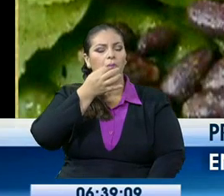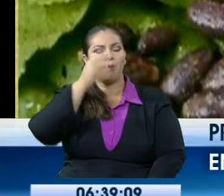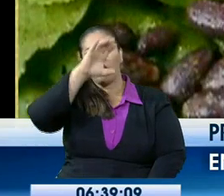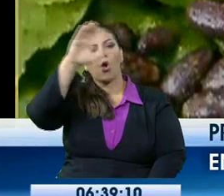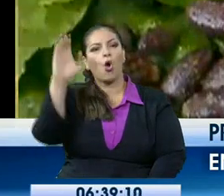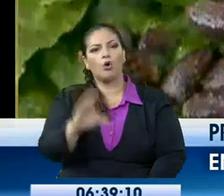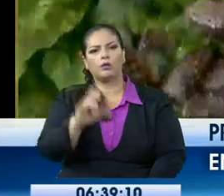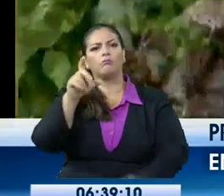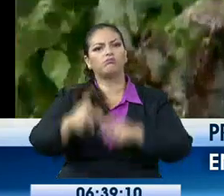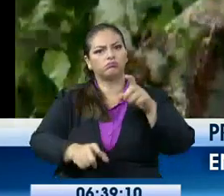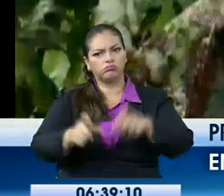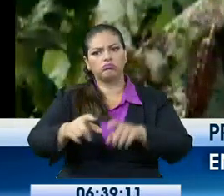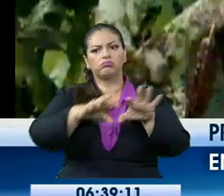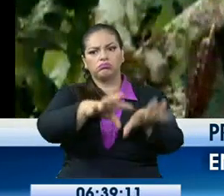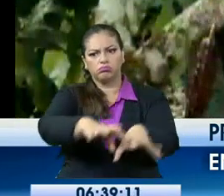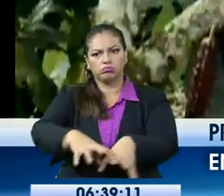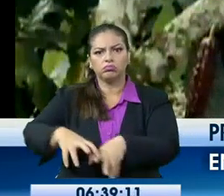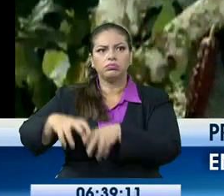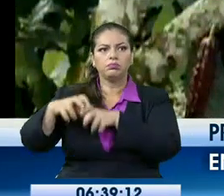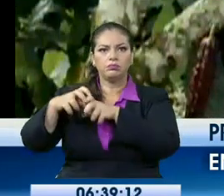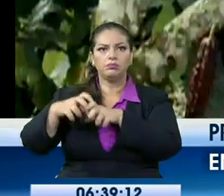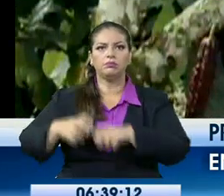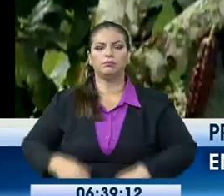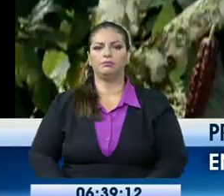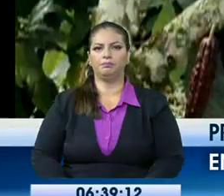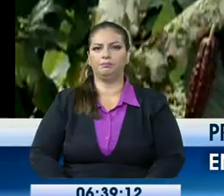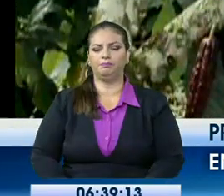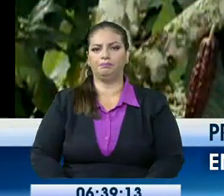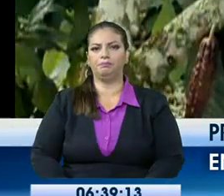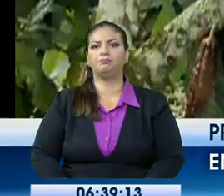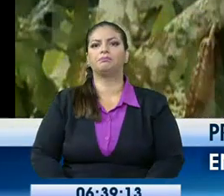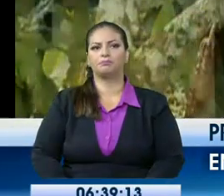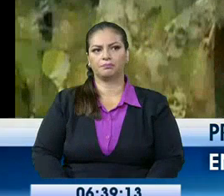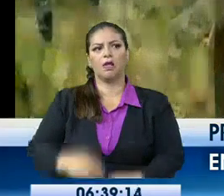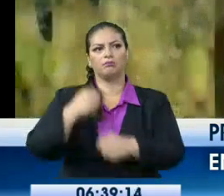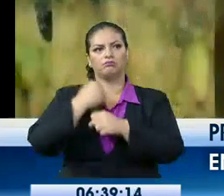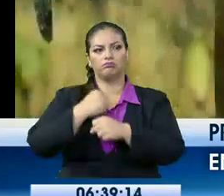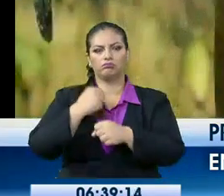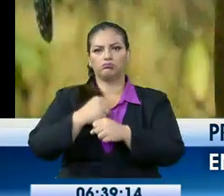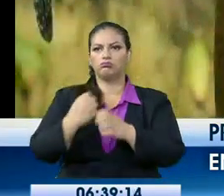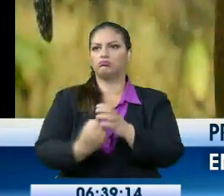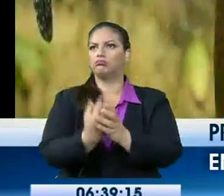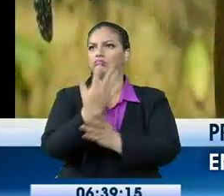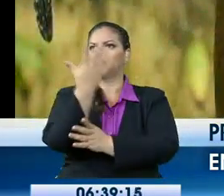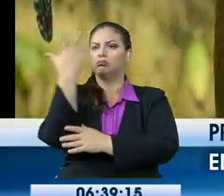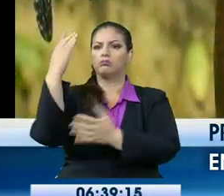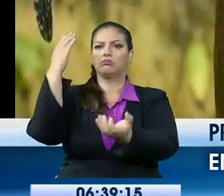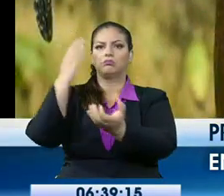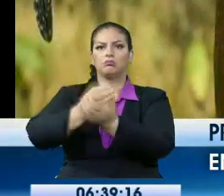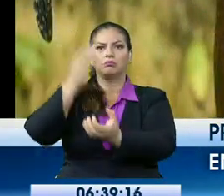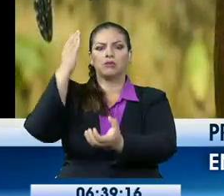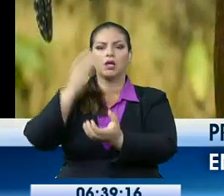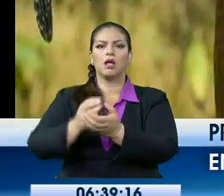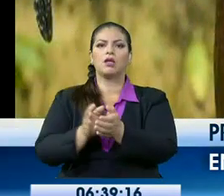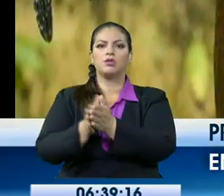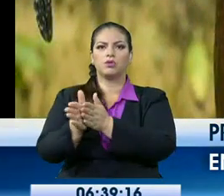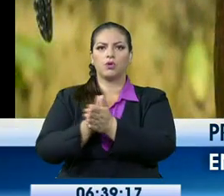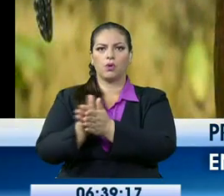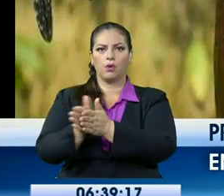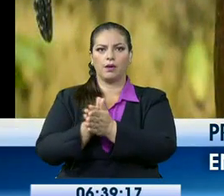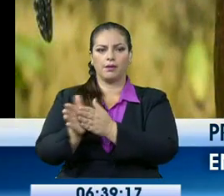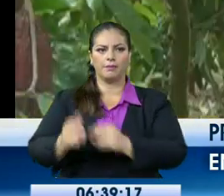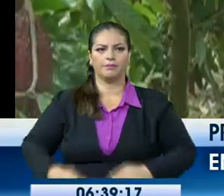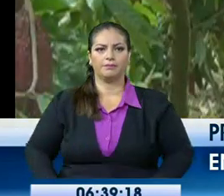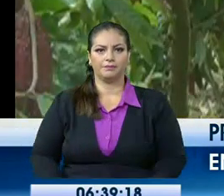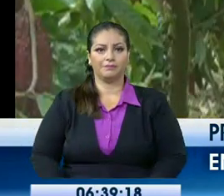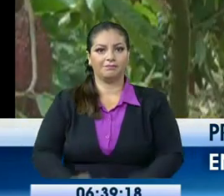de la llegada de los europeos, nuestros aborígenes. Así que ustedes pues ya lo saben, el cacao cómo empezó,